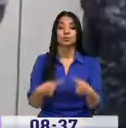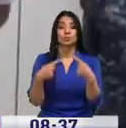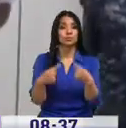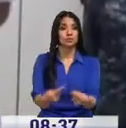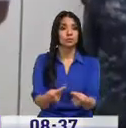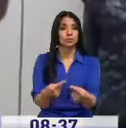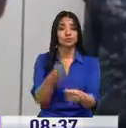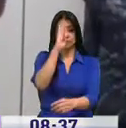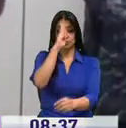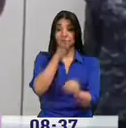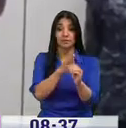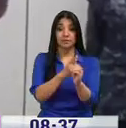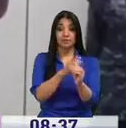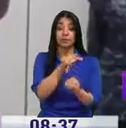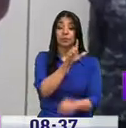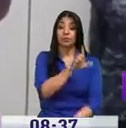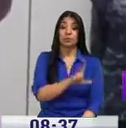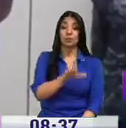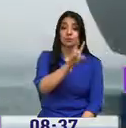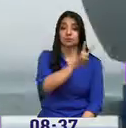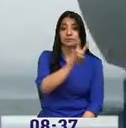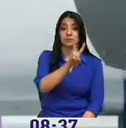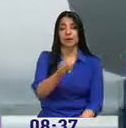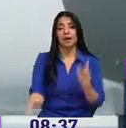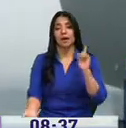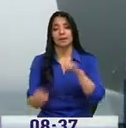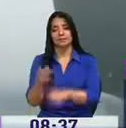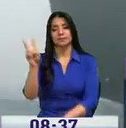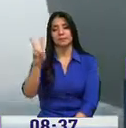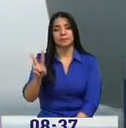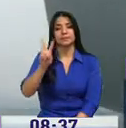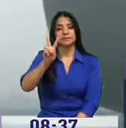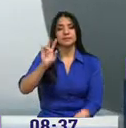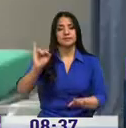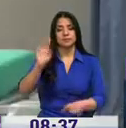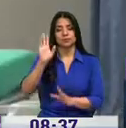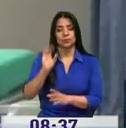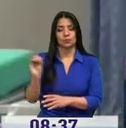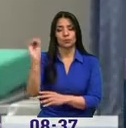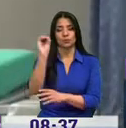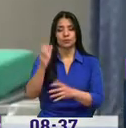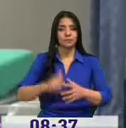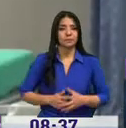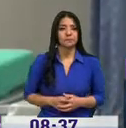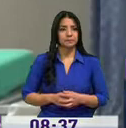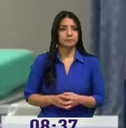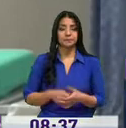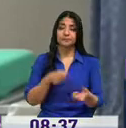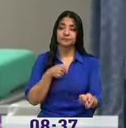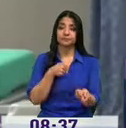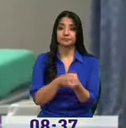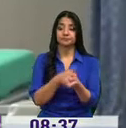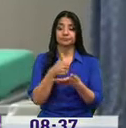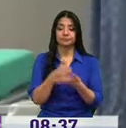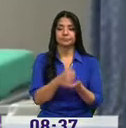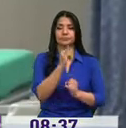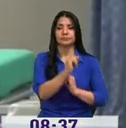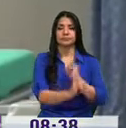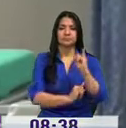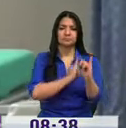la misión que se extenderá desde este lunes 22 hasta el viernes 26 de octubre. Esta cooperación internacional no es otra cosa